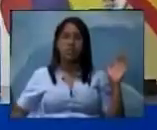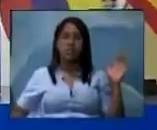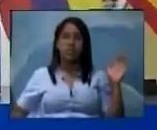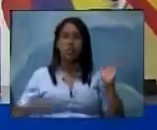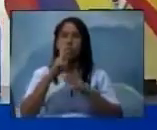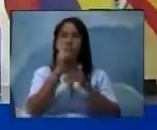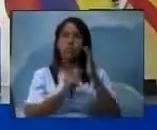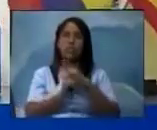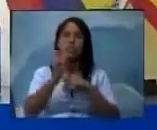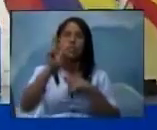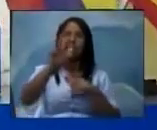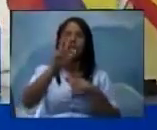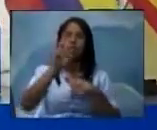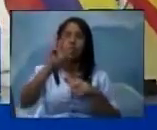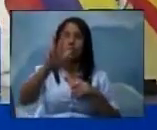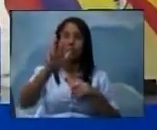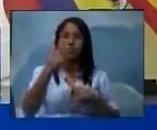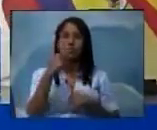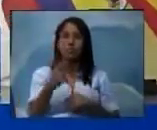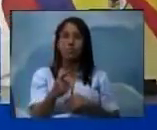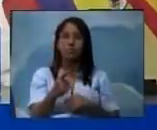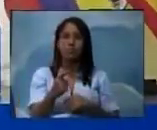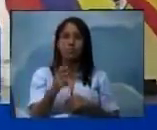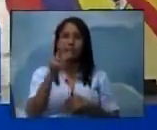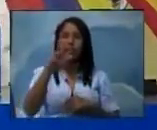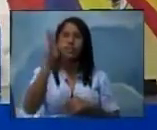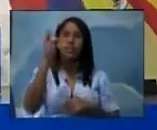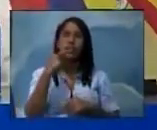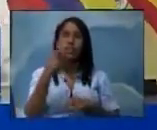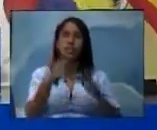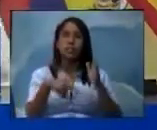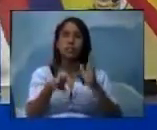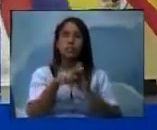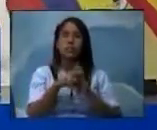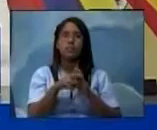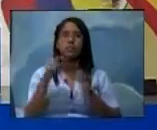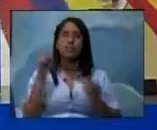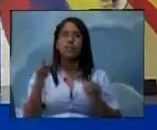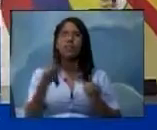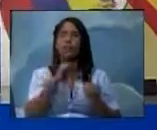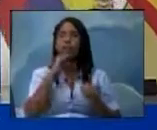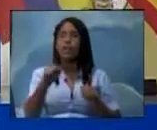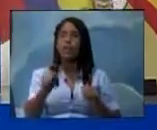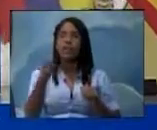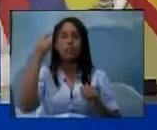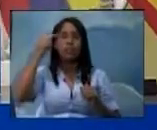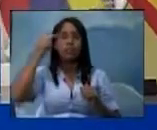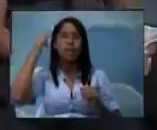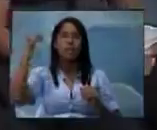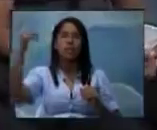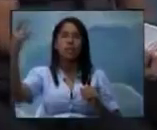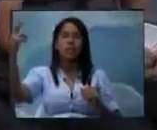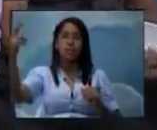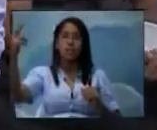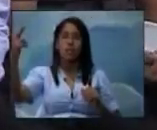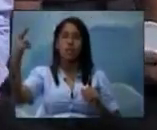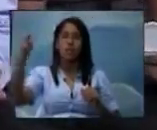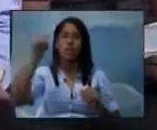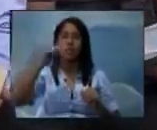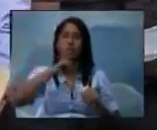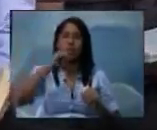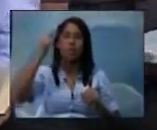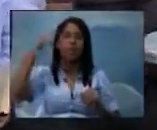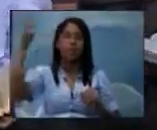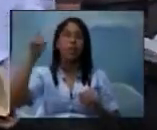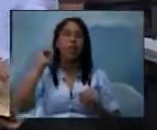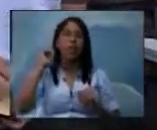Señor. Versículo 33, 36. Diga conmigo, este es el sueño.